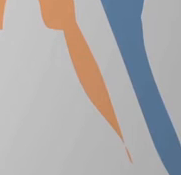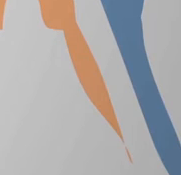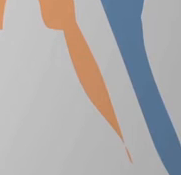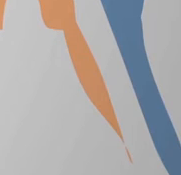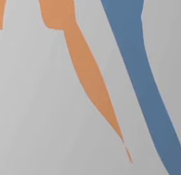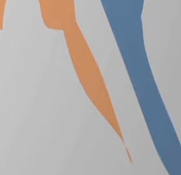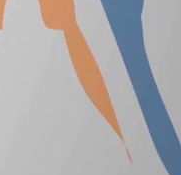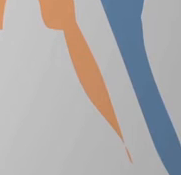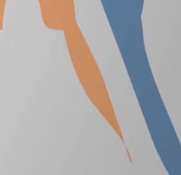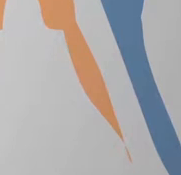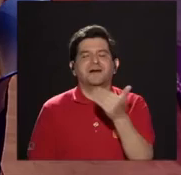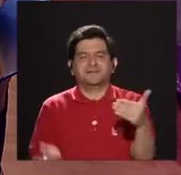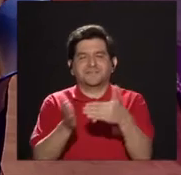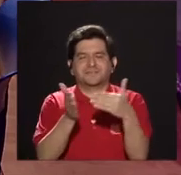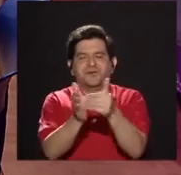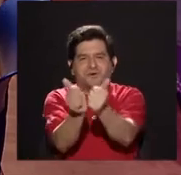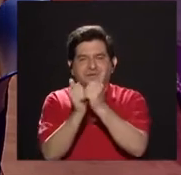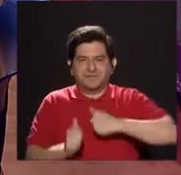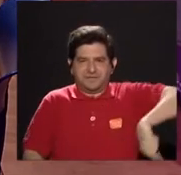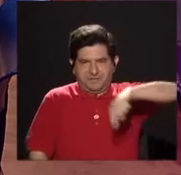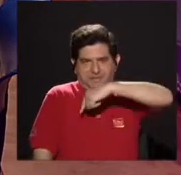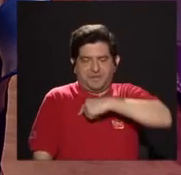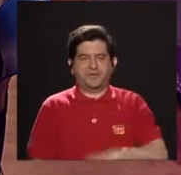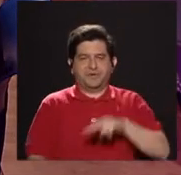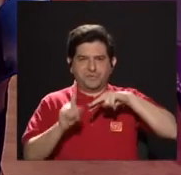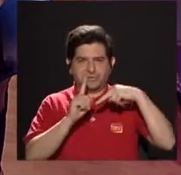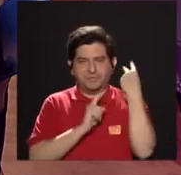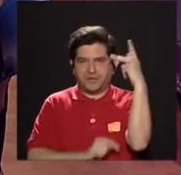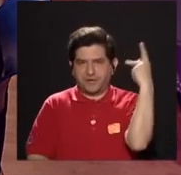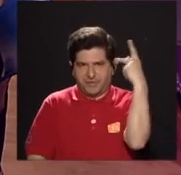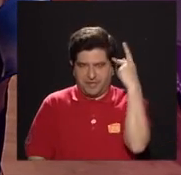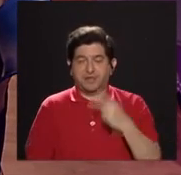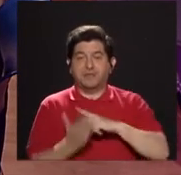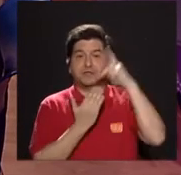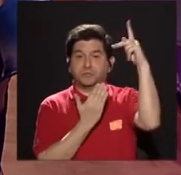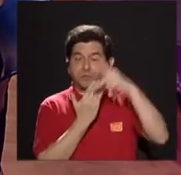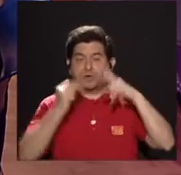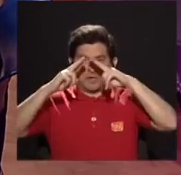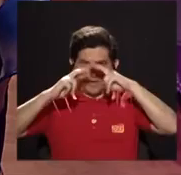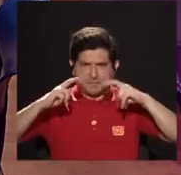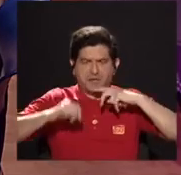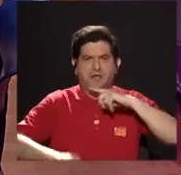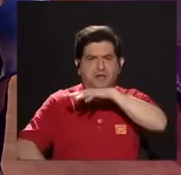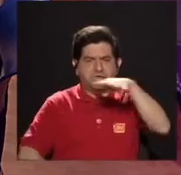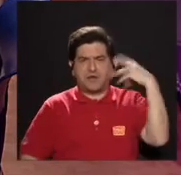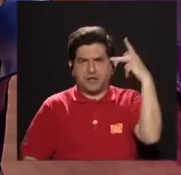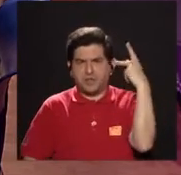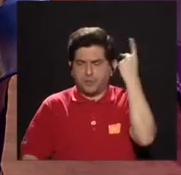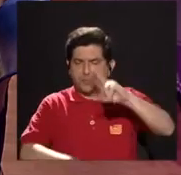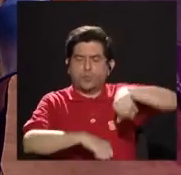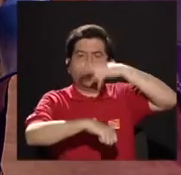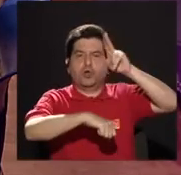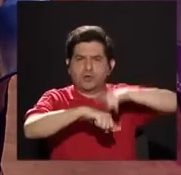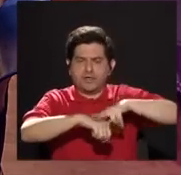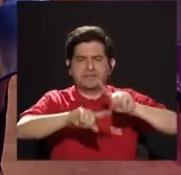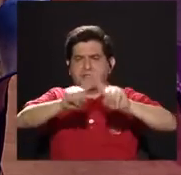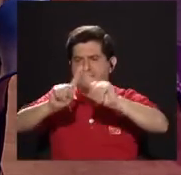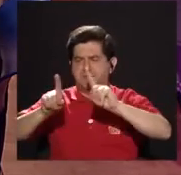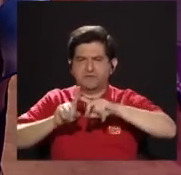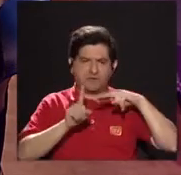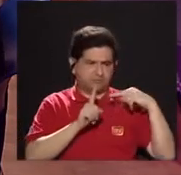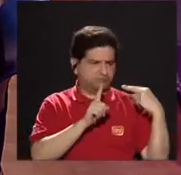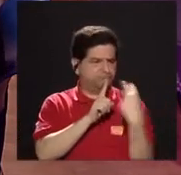Hola, muchas gracias por estar de nuevo con nosotras en Miradas Políticas, un programa de análisis de la realidad política nacional desde